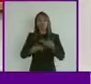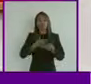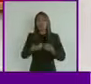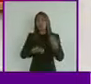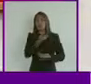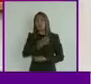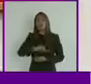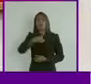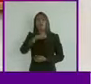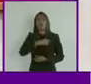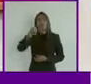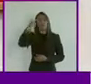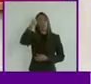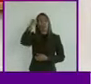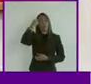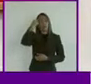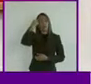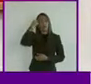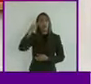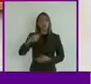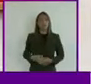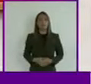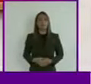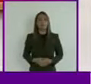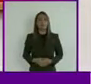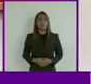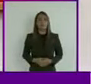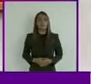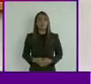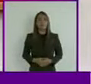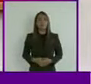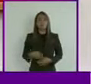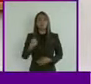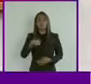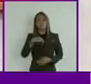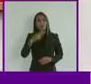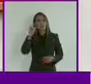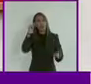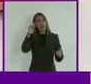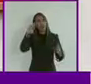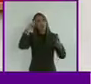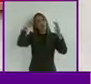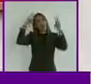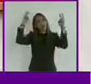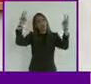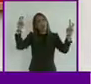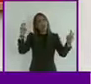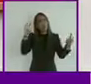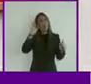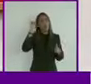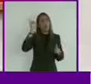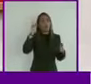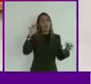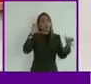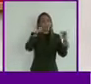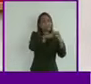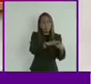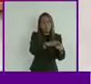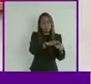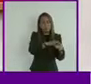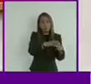los adolescentes y en los jóvenes, porque por estos estereotipos solamente nos concentramos en cumplirlos. Creo que esto es importante